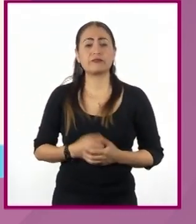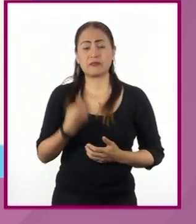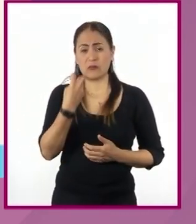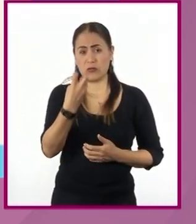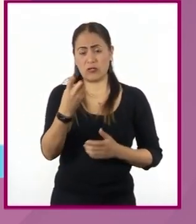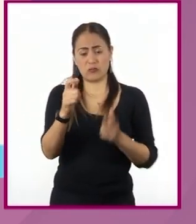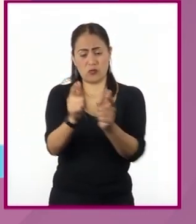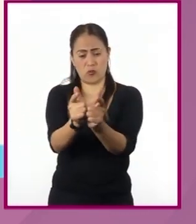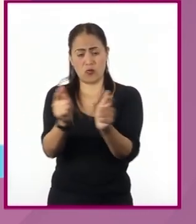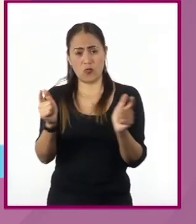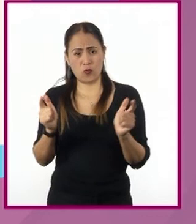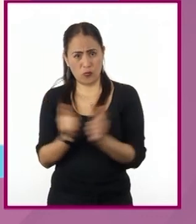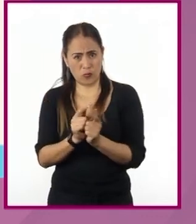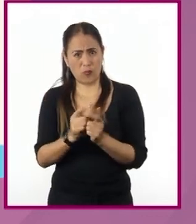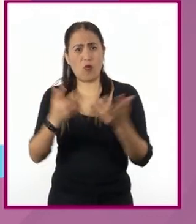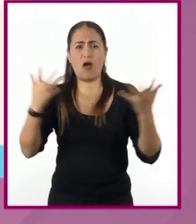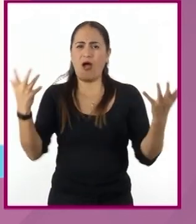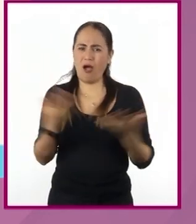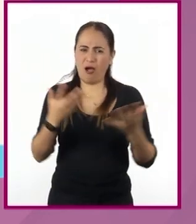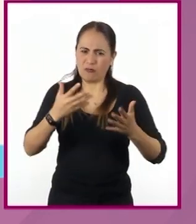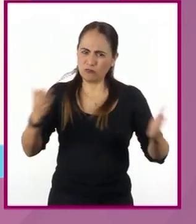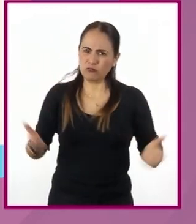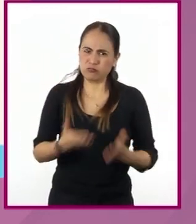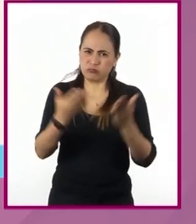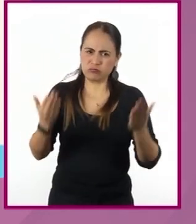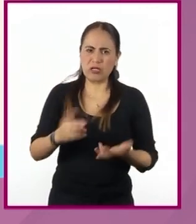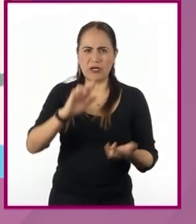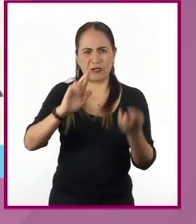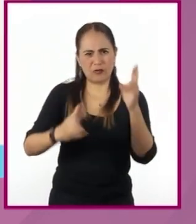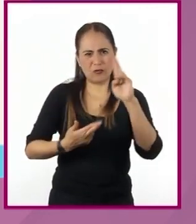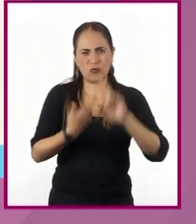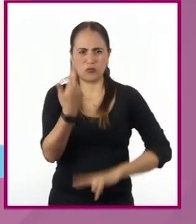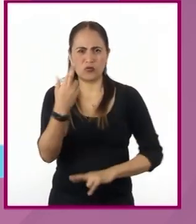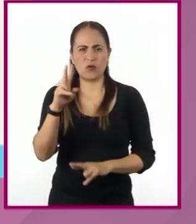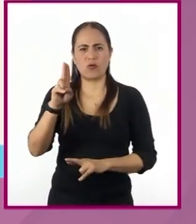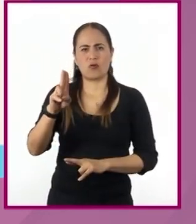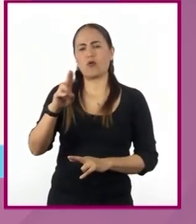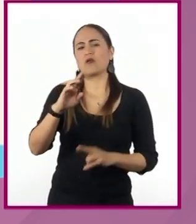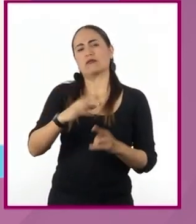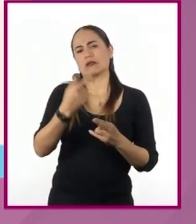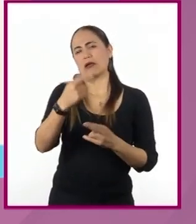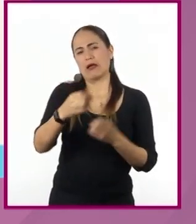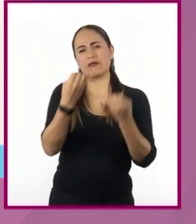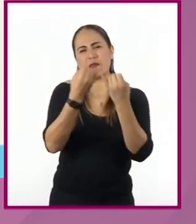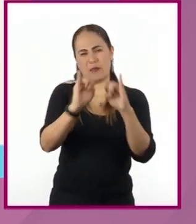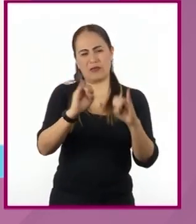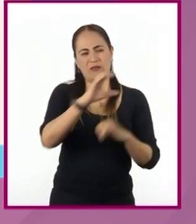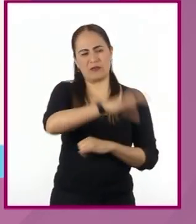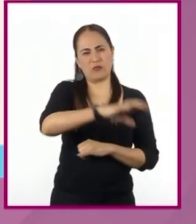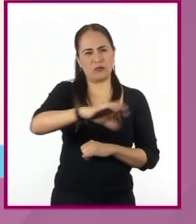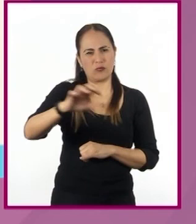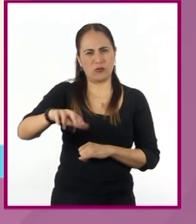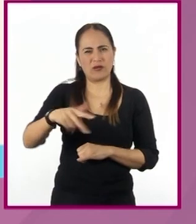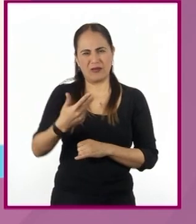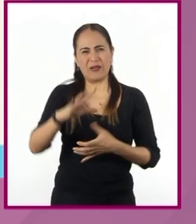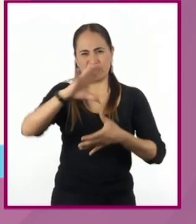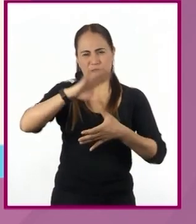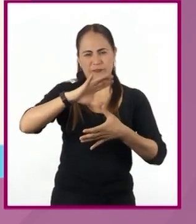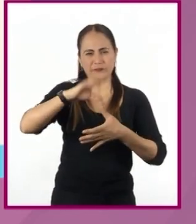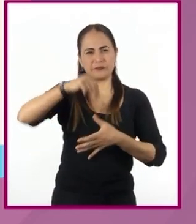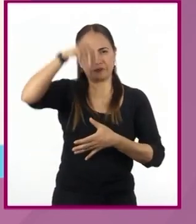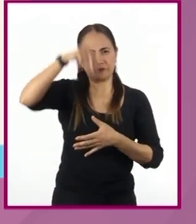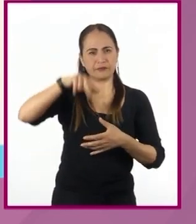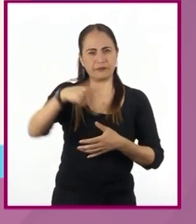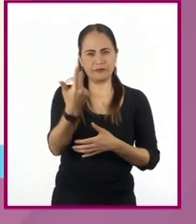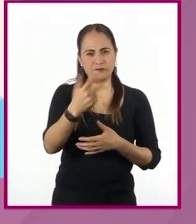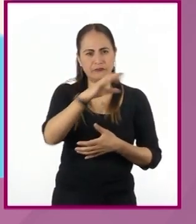grupo impulsó los procesos que llamamos revoluciones burguesas, como la independencia de las 13 colonias inglesas o la